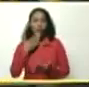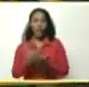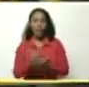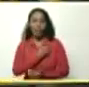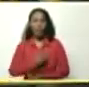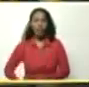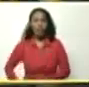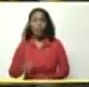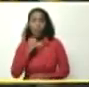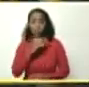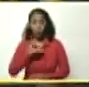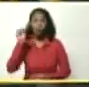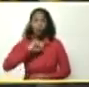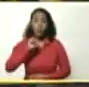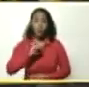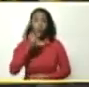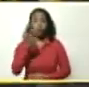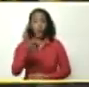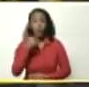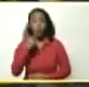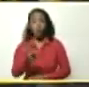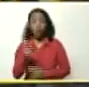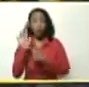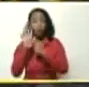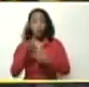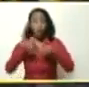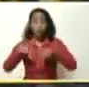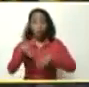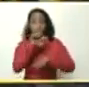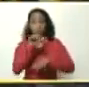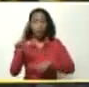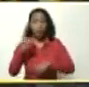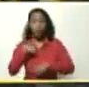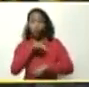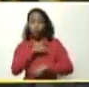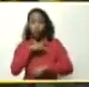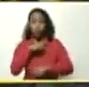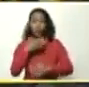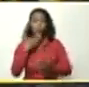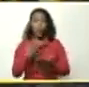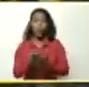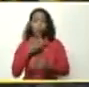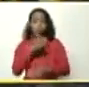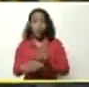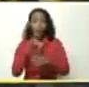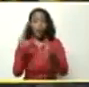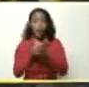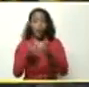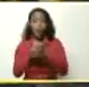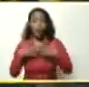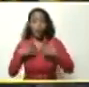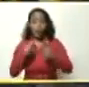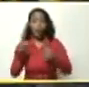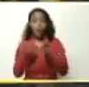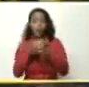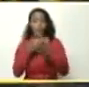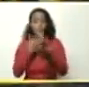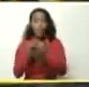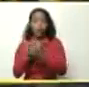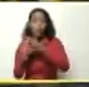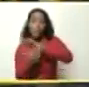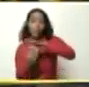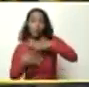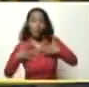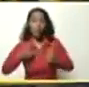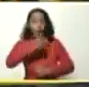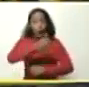presidente. Bueno, efectivamente, como usted lo ha señalado, esta semana estamos pidiéndole a los equipos de salud, a nuestros equipos básicos de salud en cada